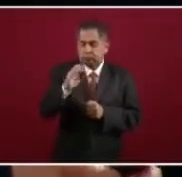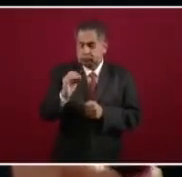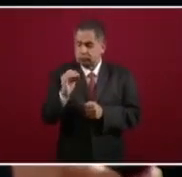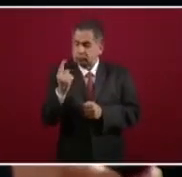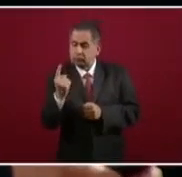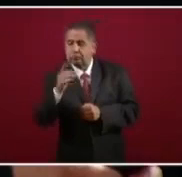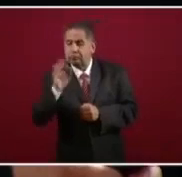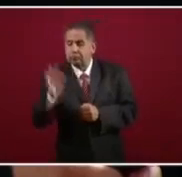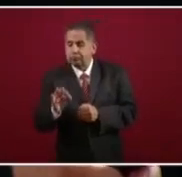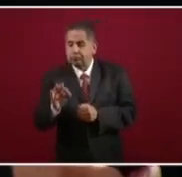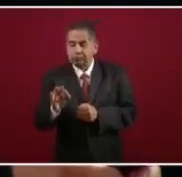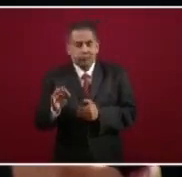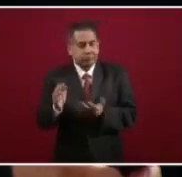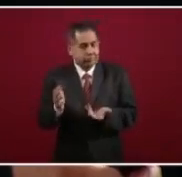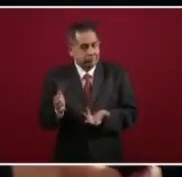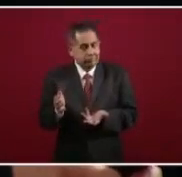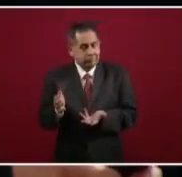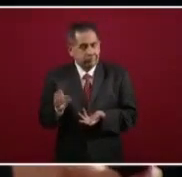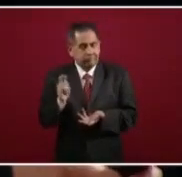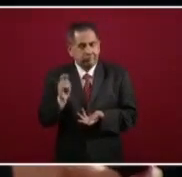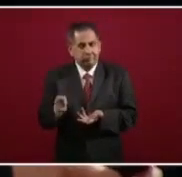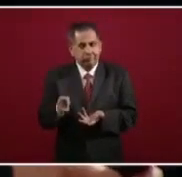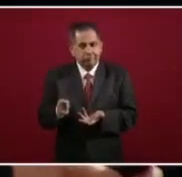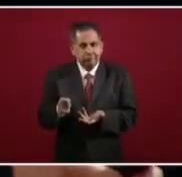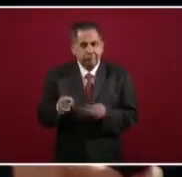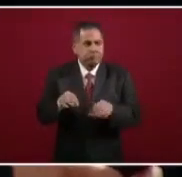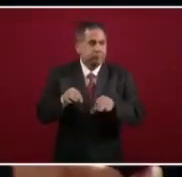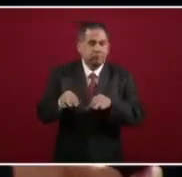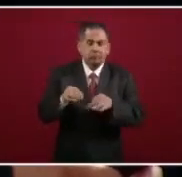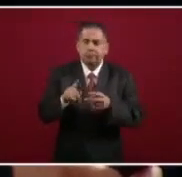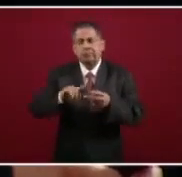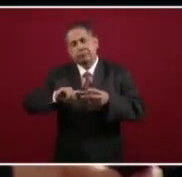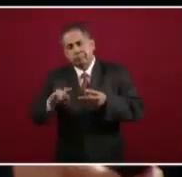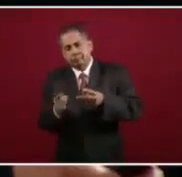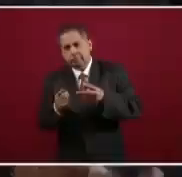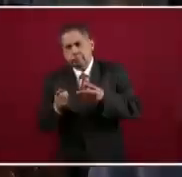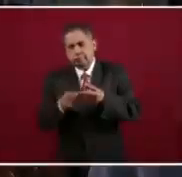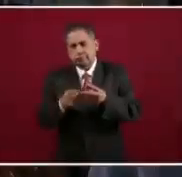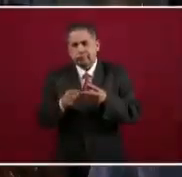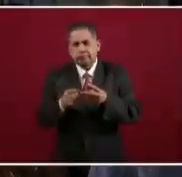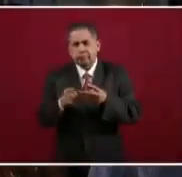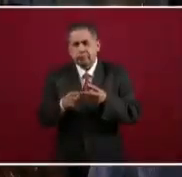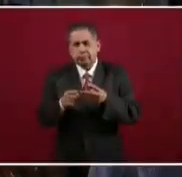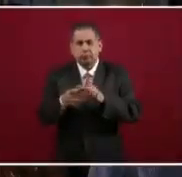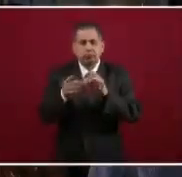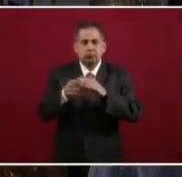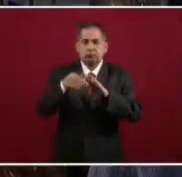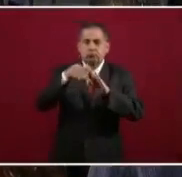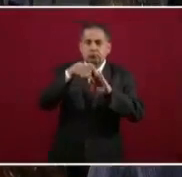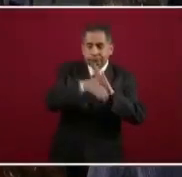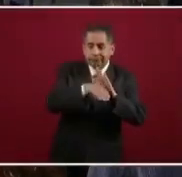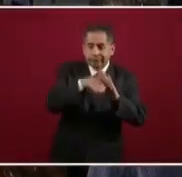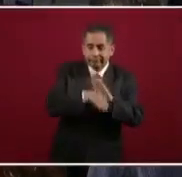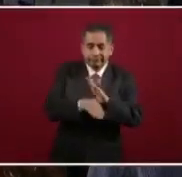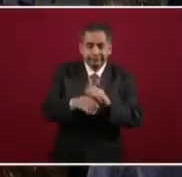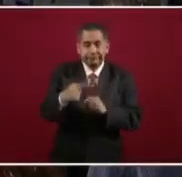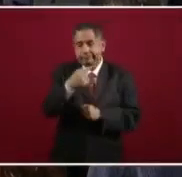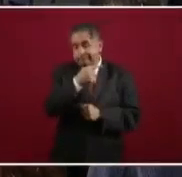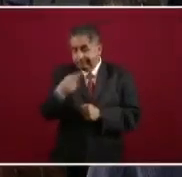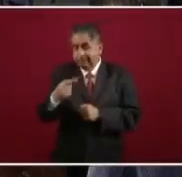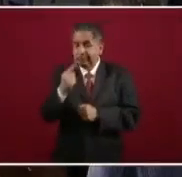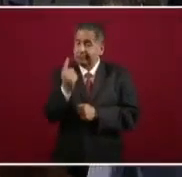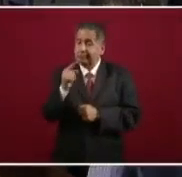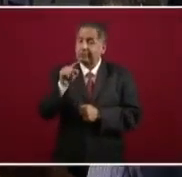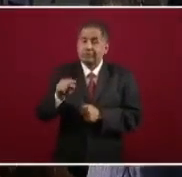ciento en general actividades secundarias tuvieron un decremento del menos